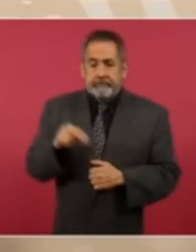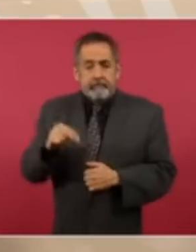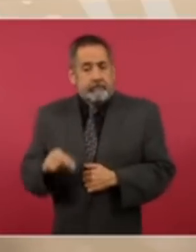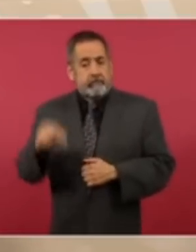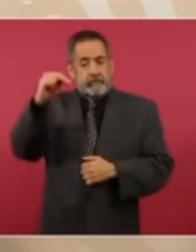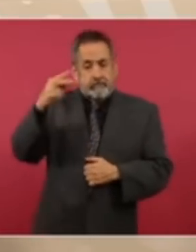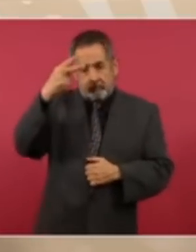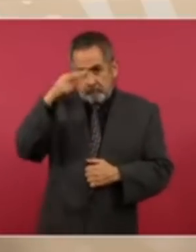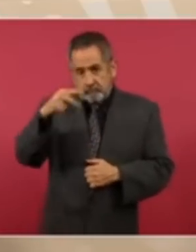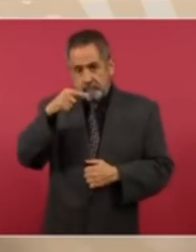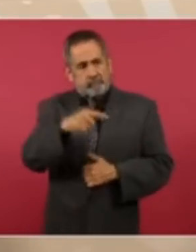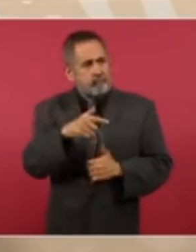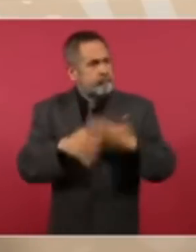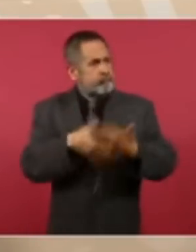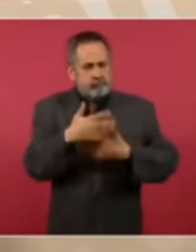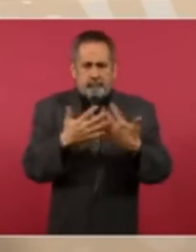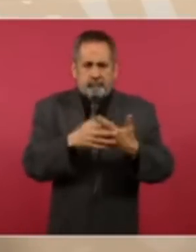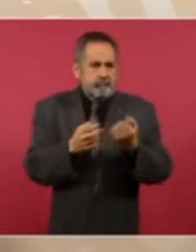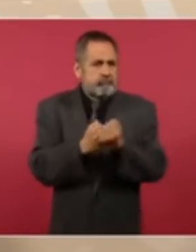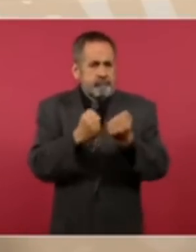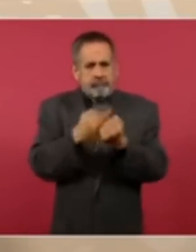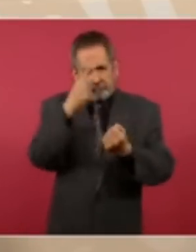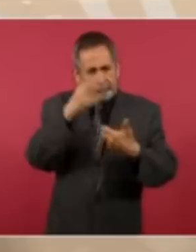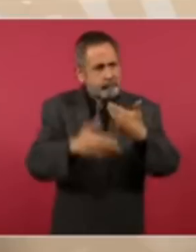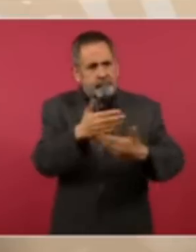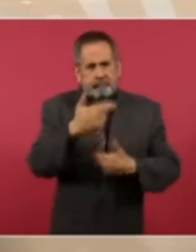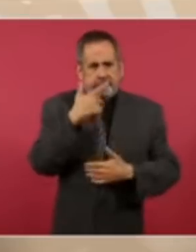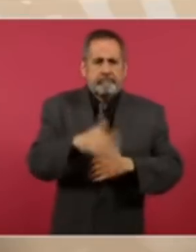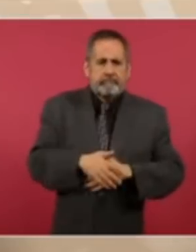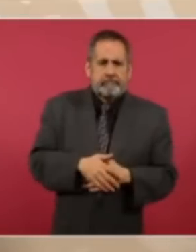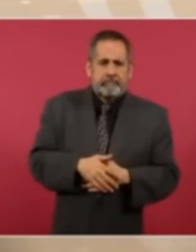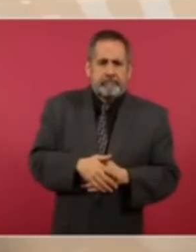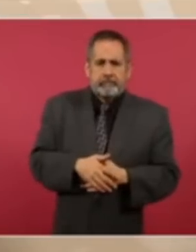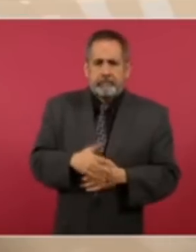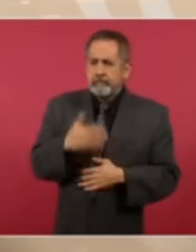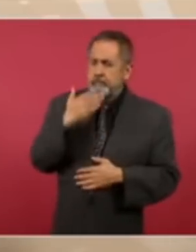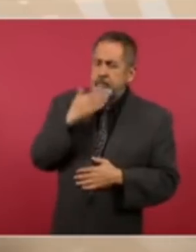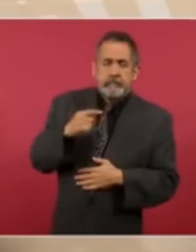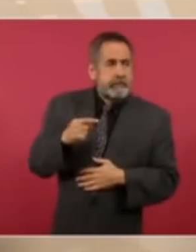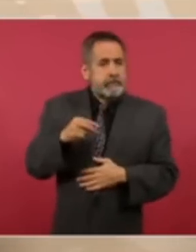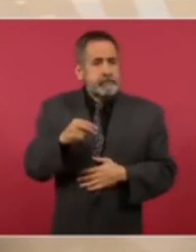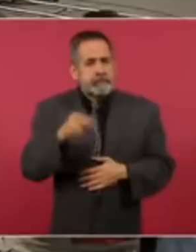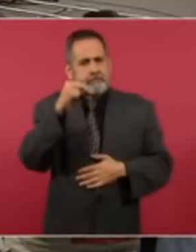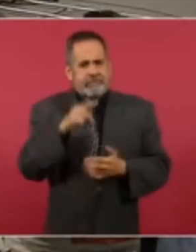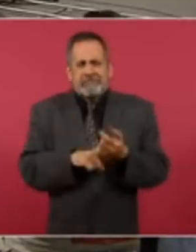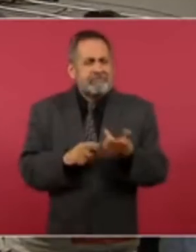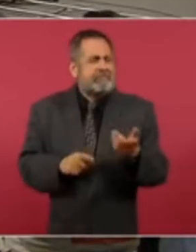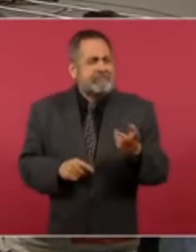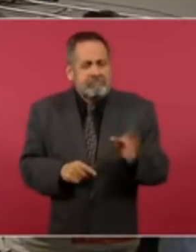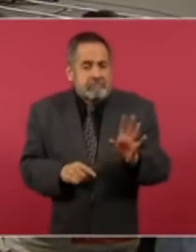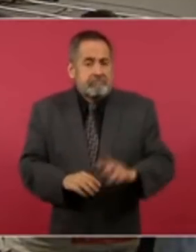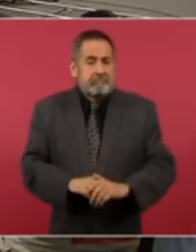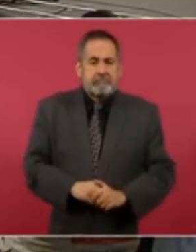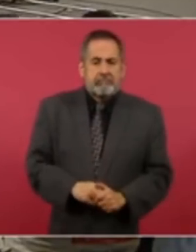México es nuestro motor de desarrollo. Bienvenido, Elon Musk. Ese es.